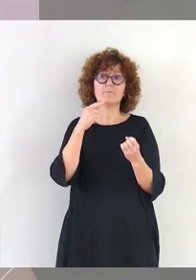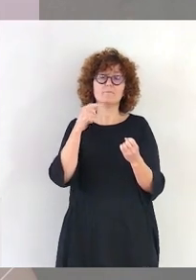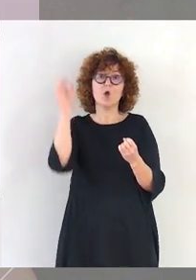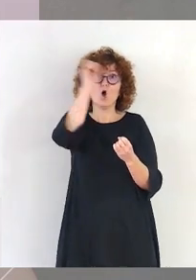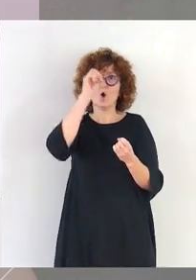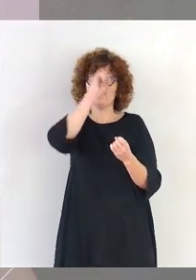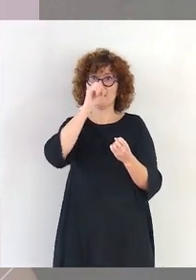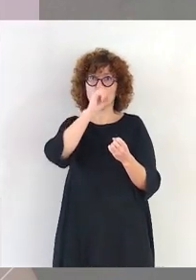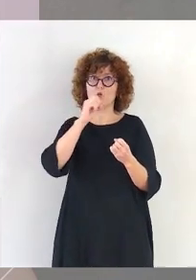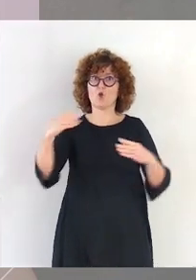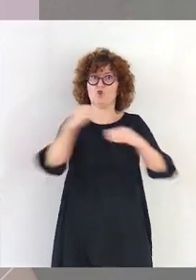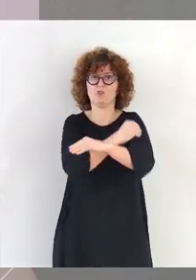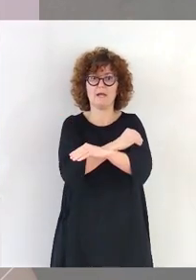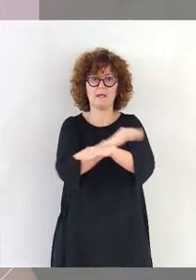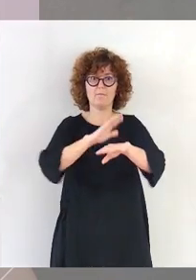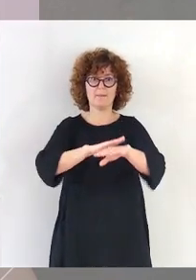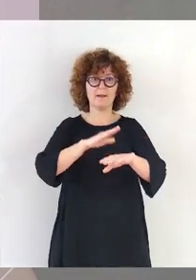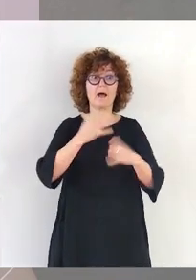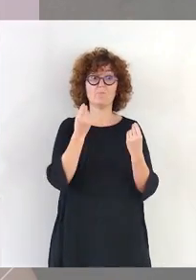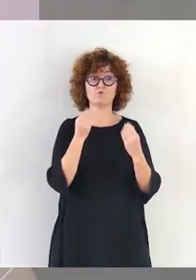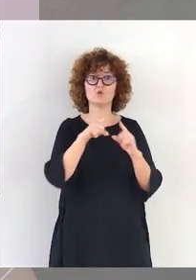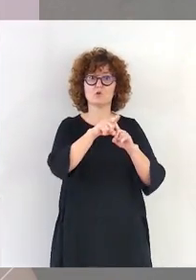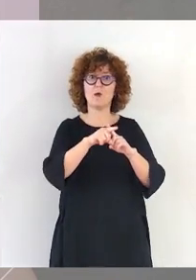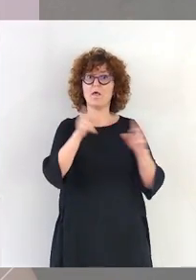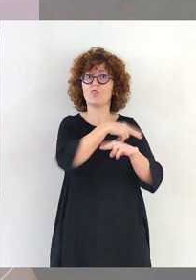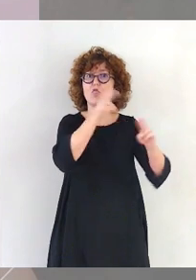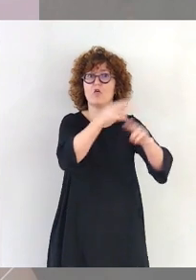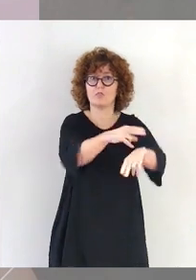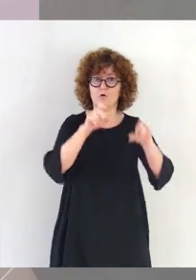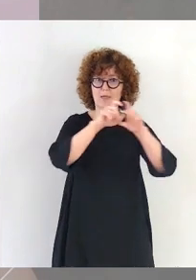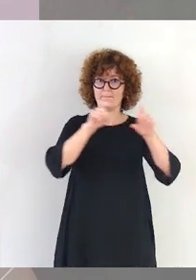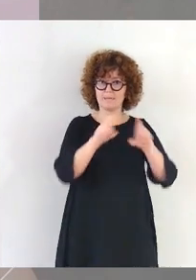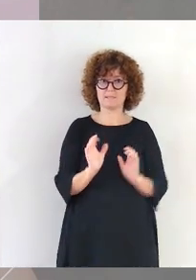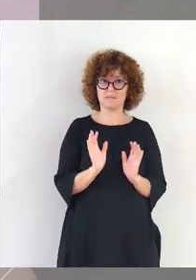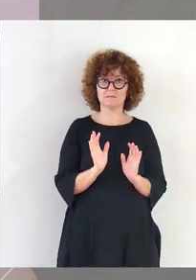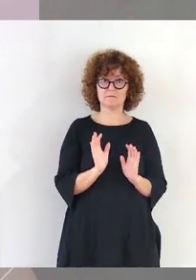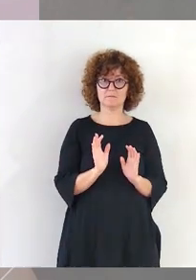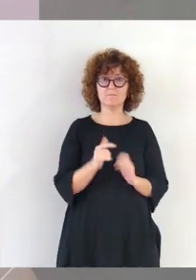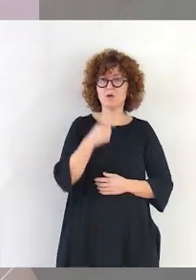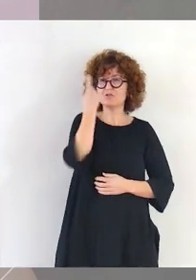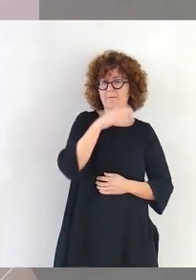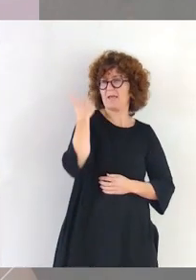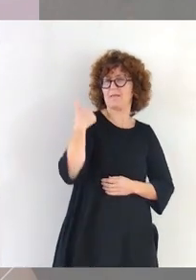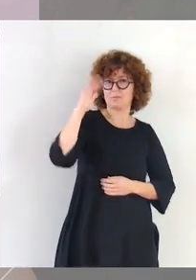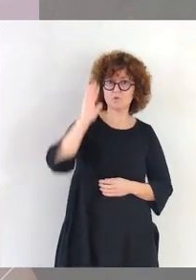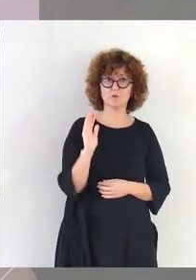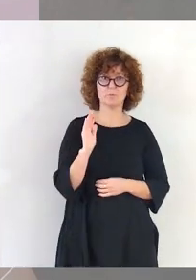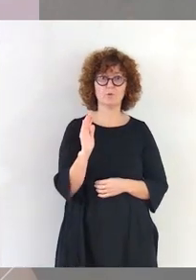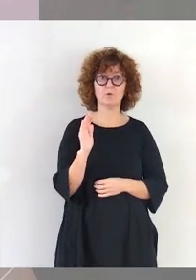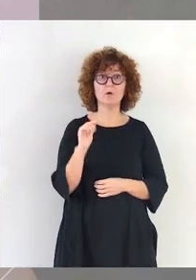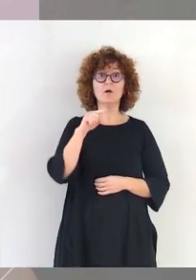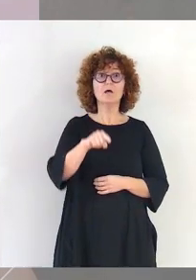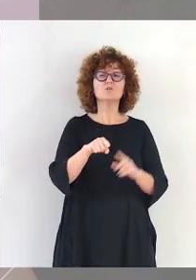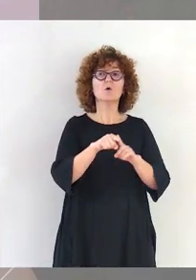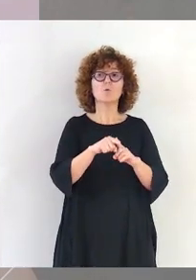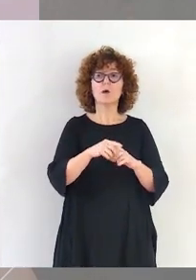y nos entretuviese a muchos Eh bueno eso no lo podemos ignorar eh Y no podemos